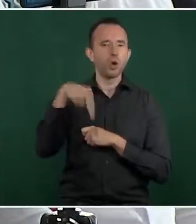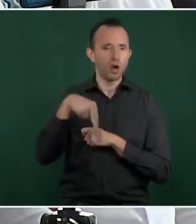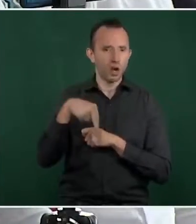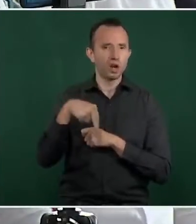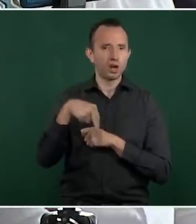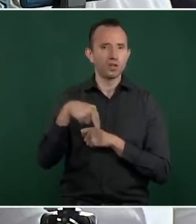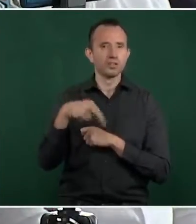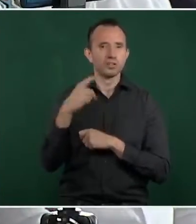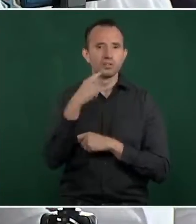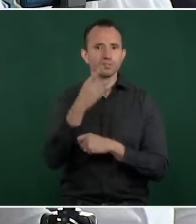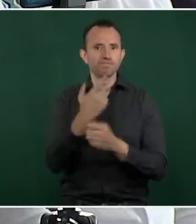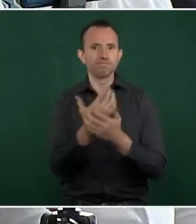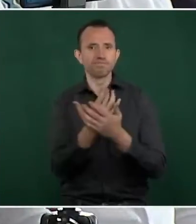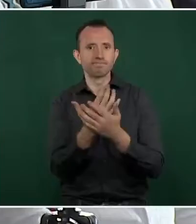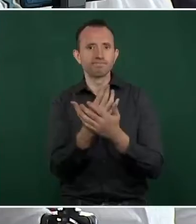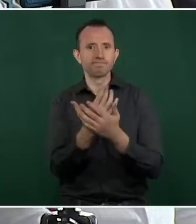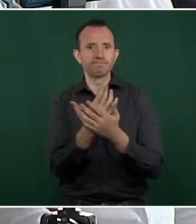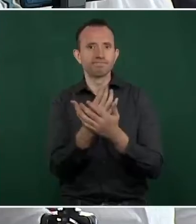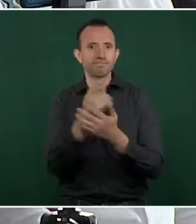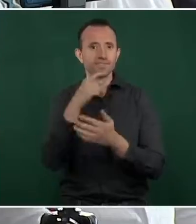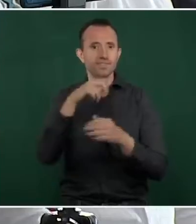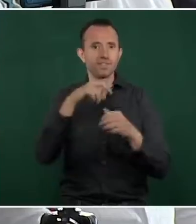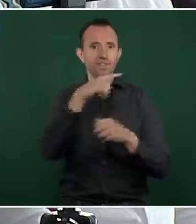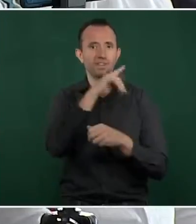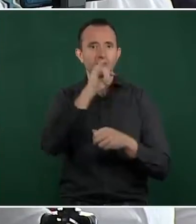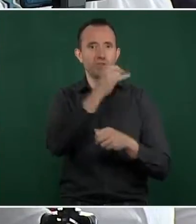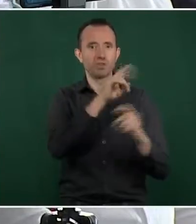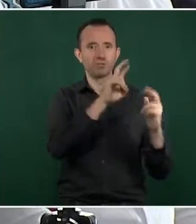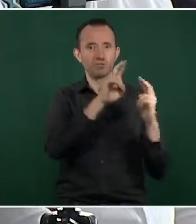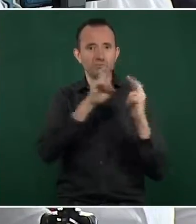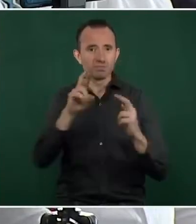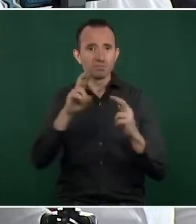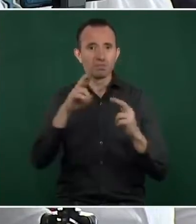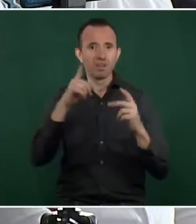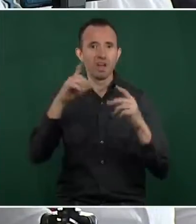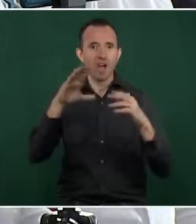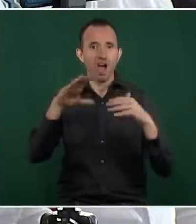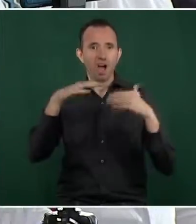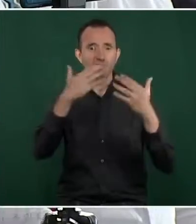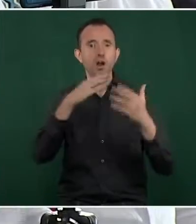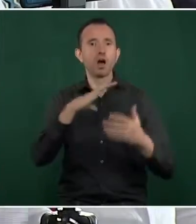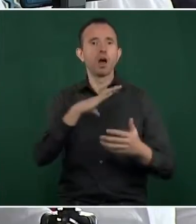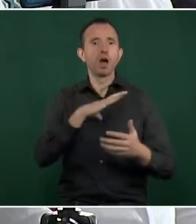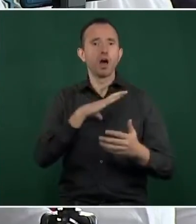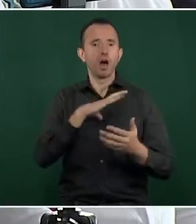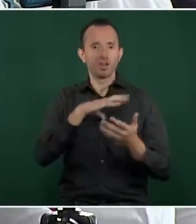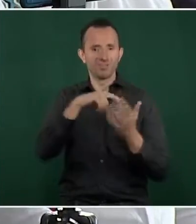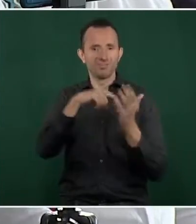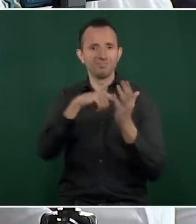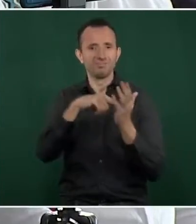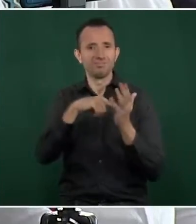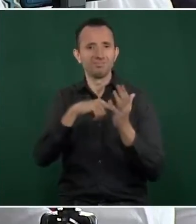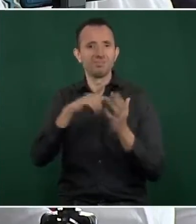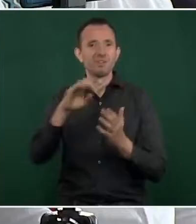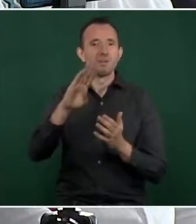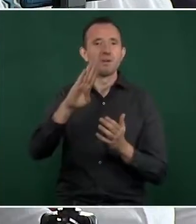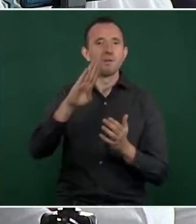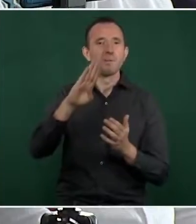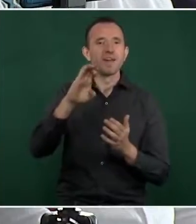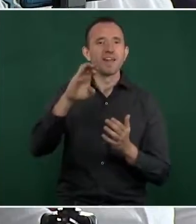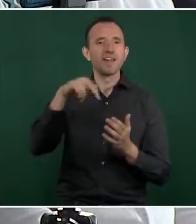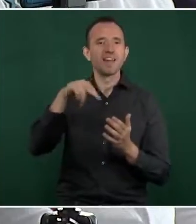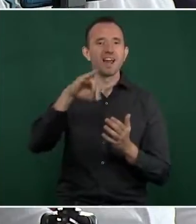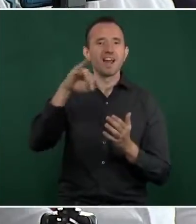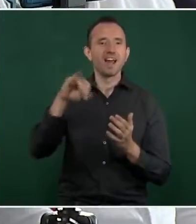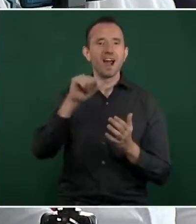afuera, Roberto, Benjamín, Francisco, muy atentos en esperar su respuesta con respecto a